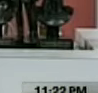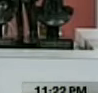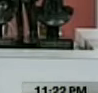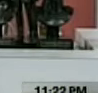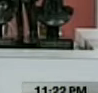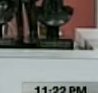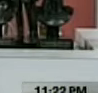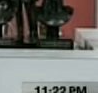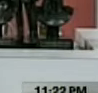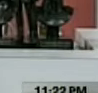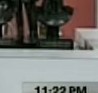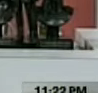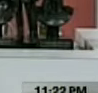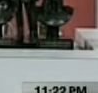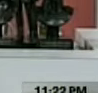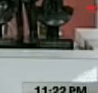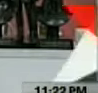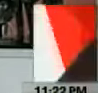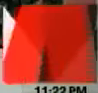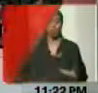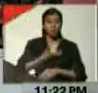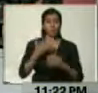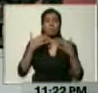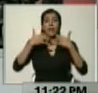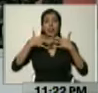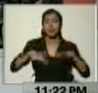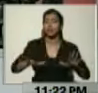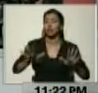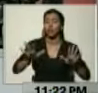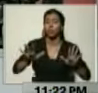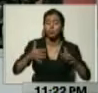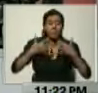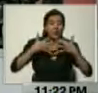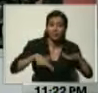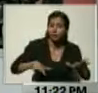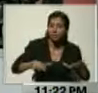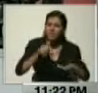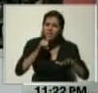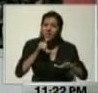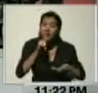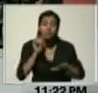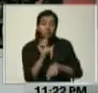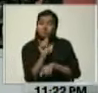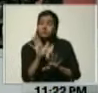Entonces fueron los chavistas y Ramón Muchacho está perdido. Fueron los chavistas, Ramón Muchacho,